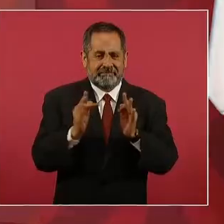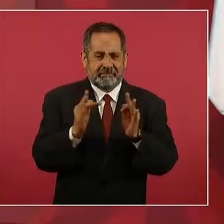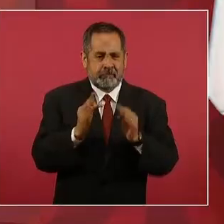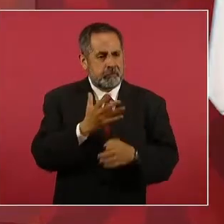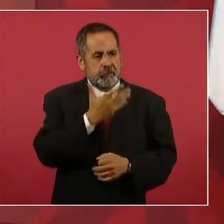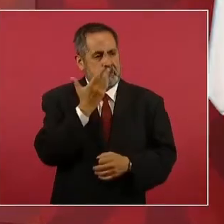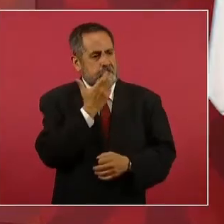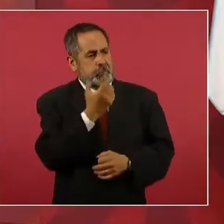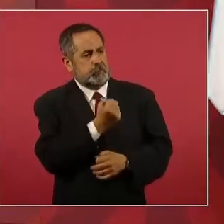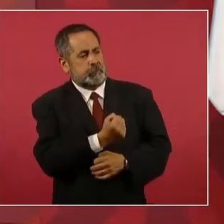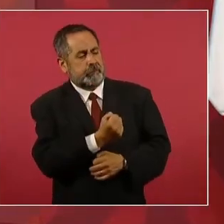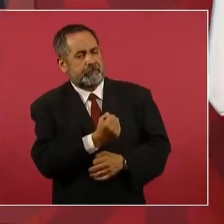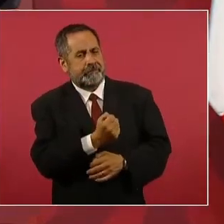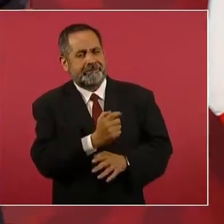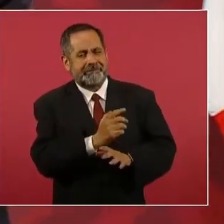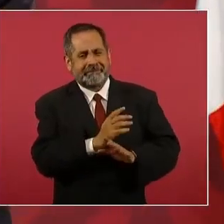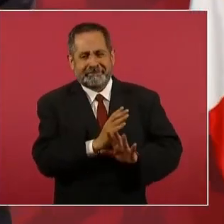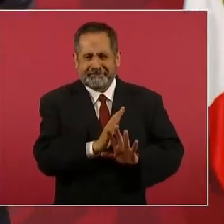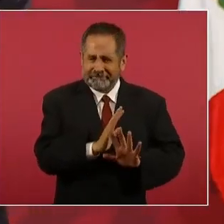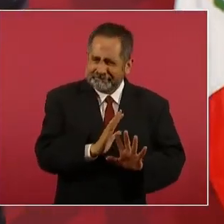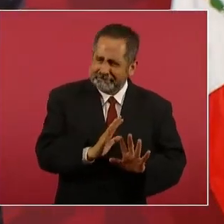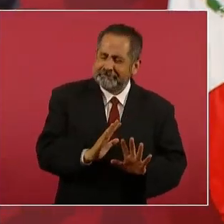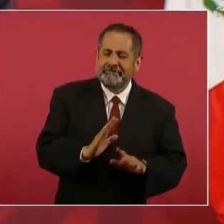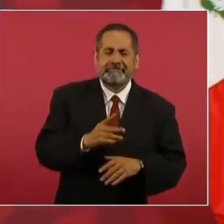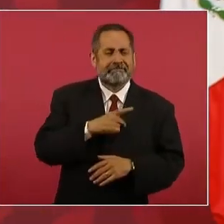Pero tenemos que